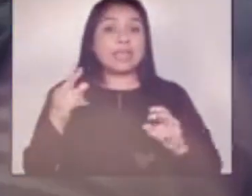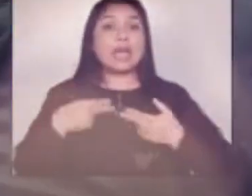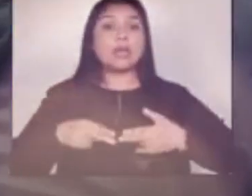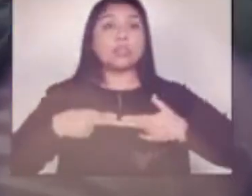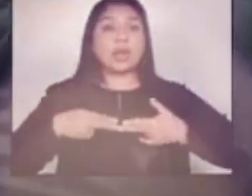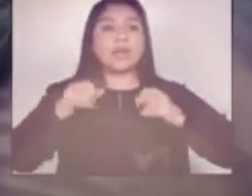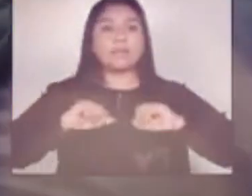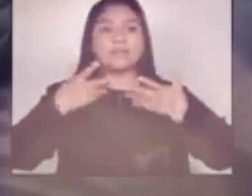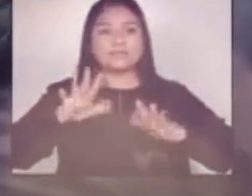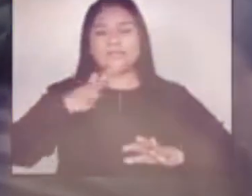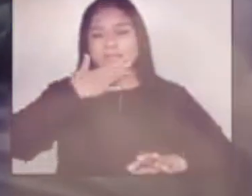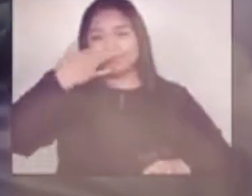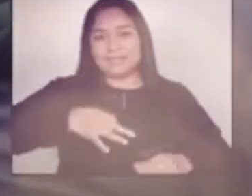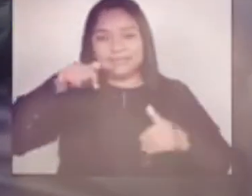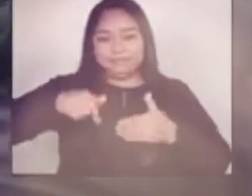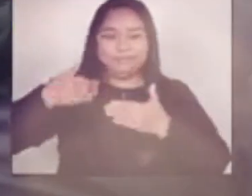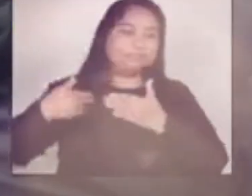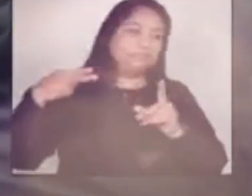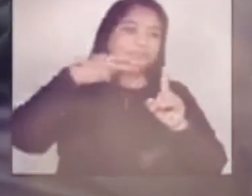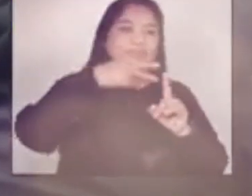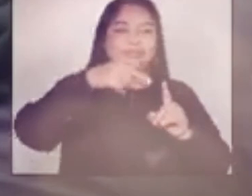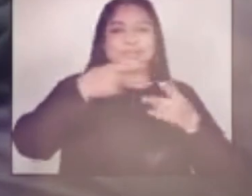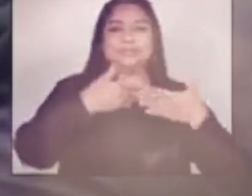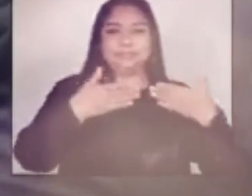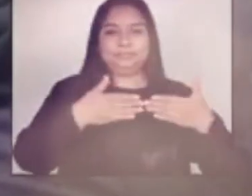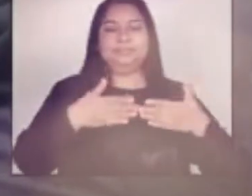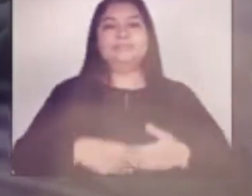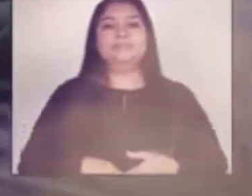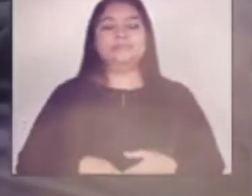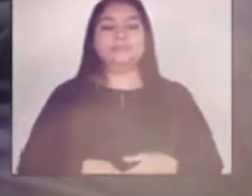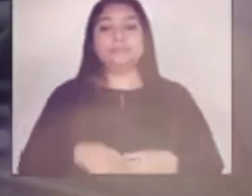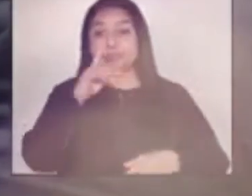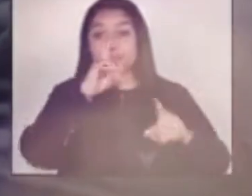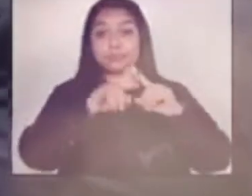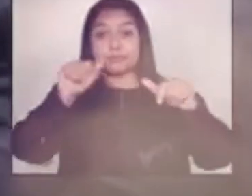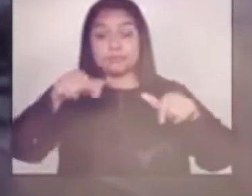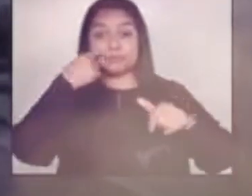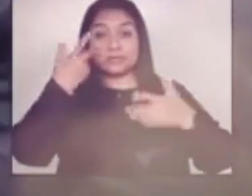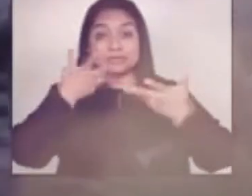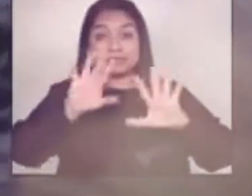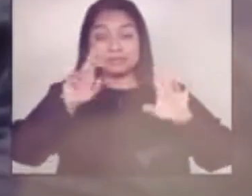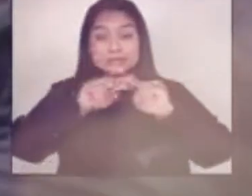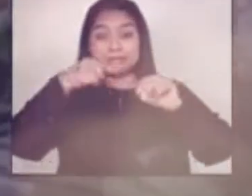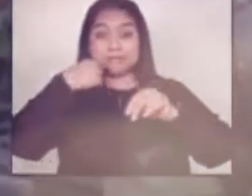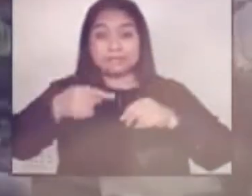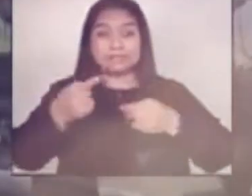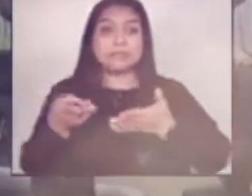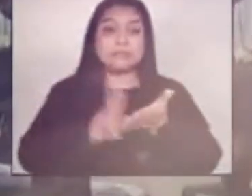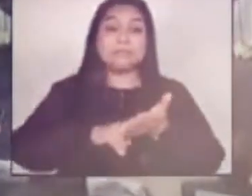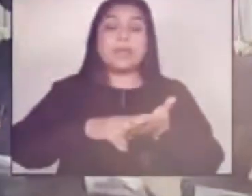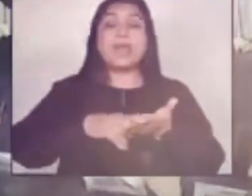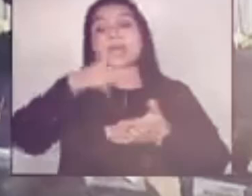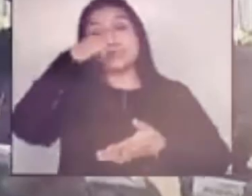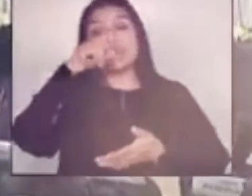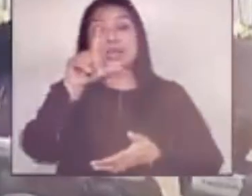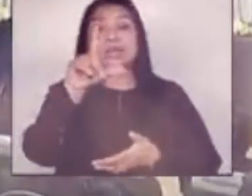una realidad de aquí hasta Panamá. Esta firma de protocolo de adhesión de Guatemala al Tratado de Libre Comercio entre